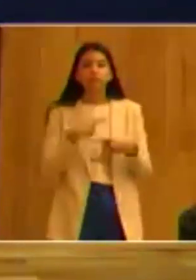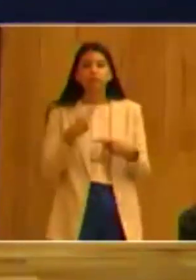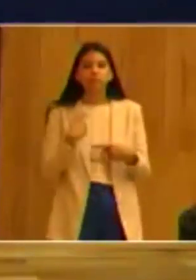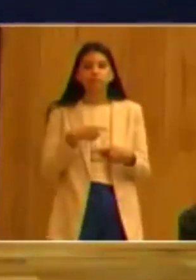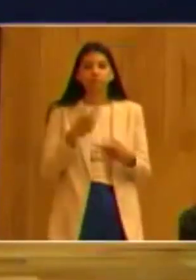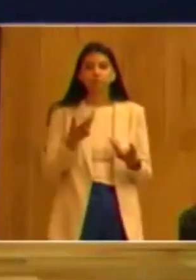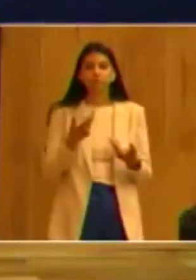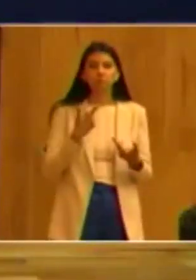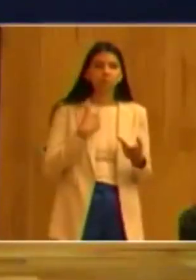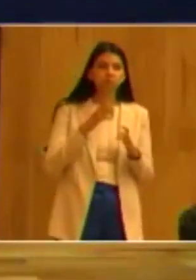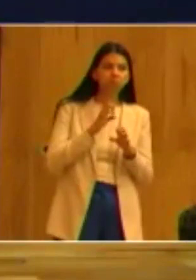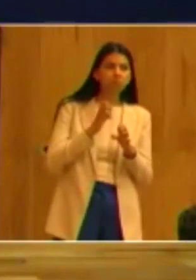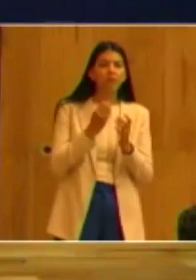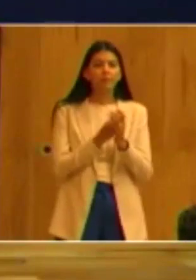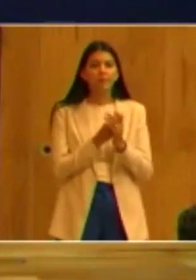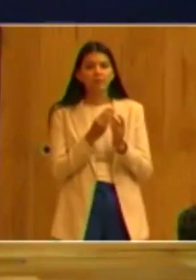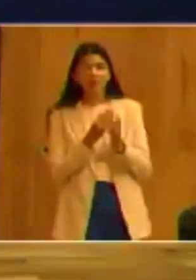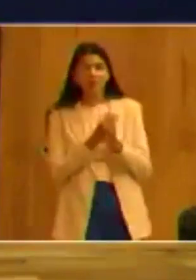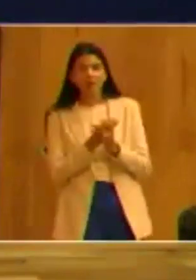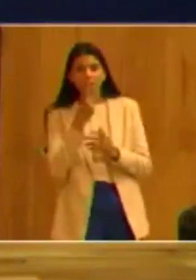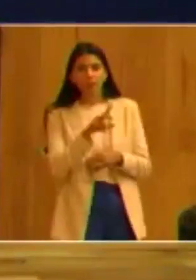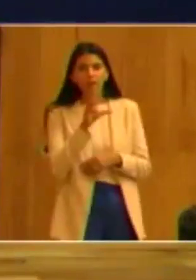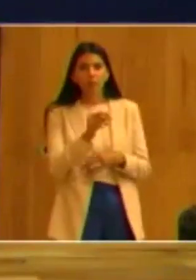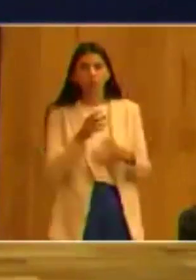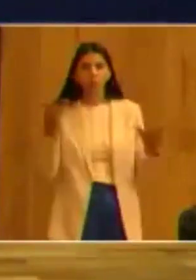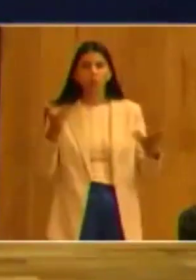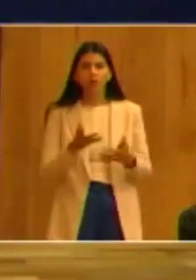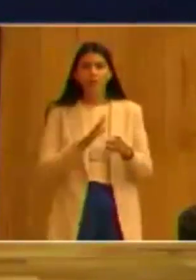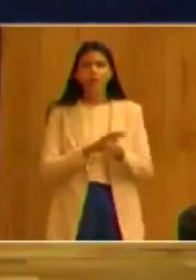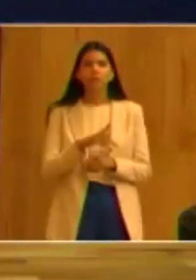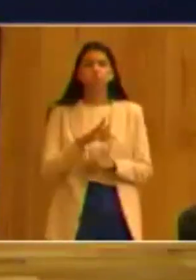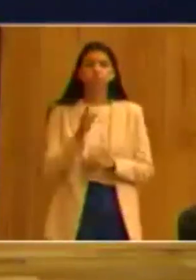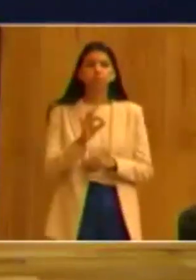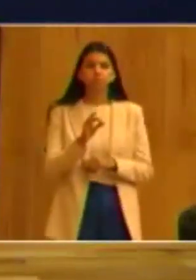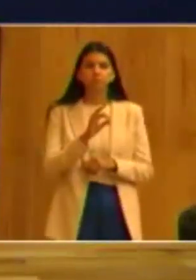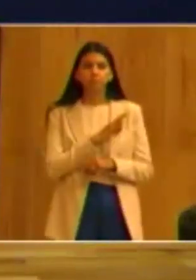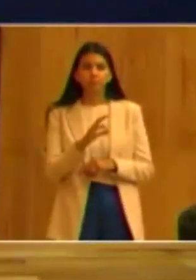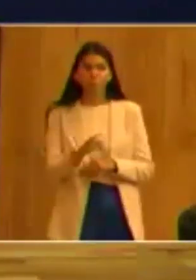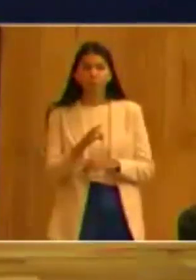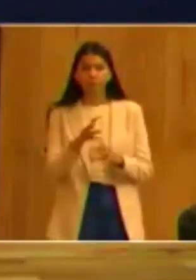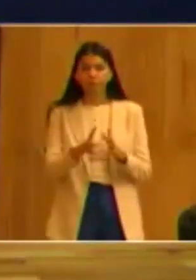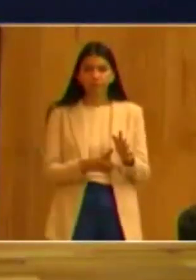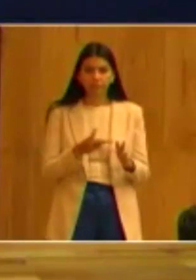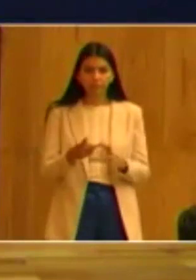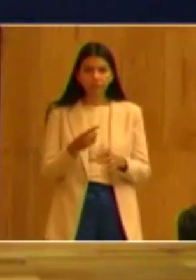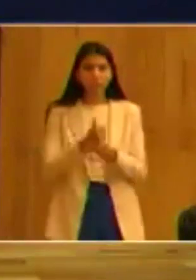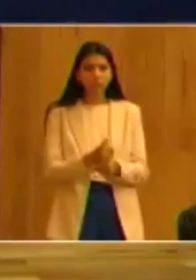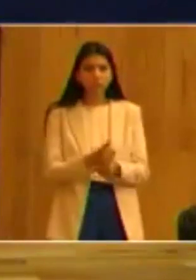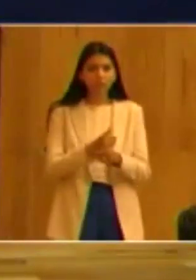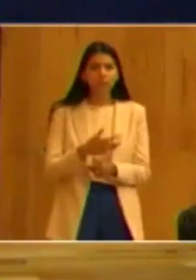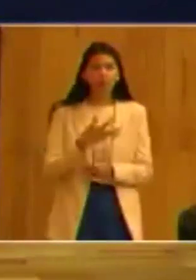entrevisto con ellas en privado para no generar una posible reposición y una revictimización. Hay